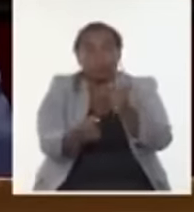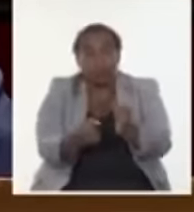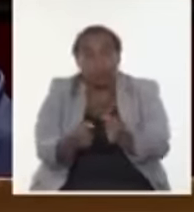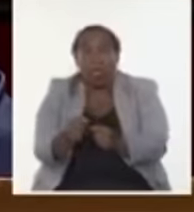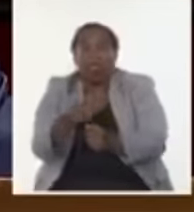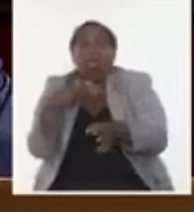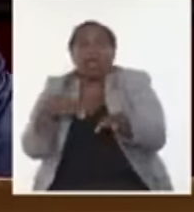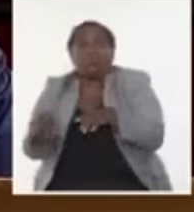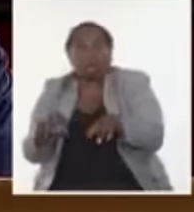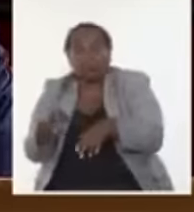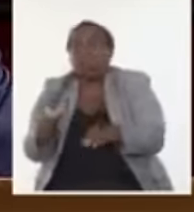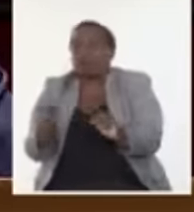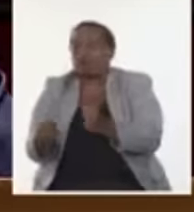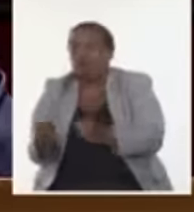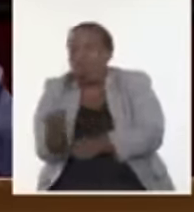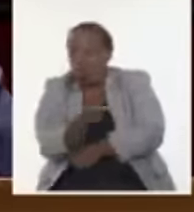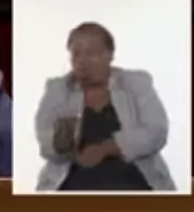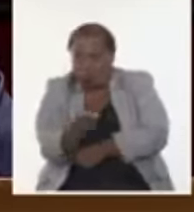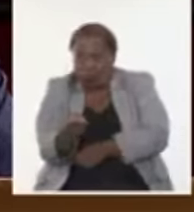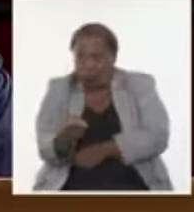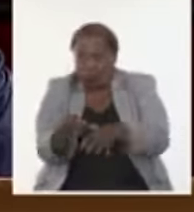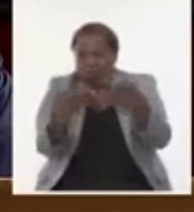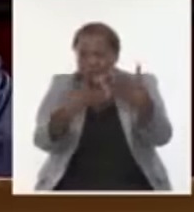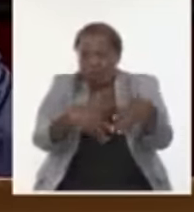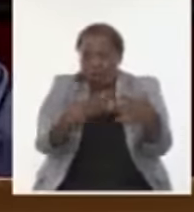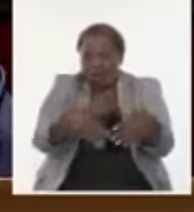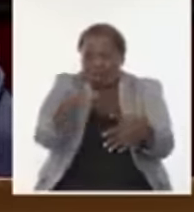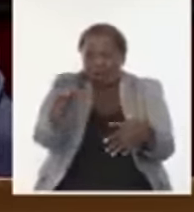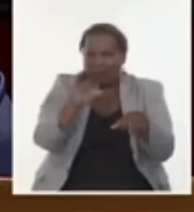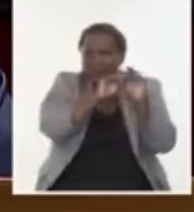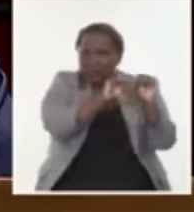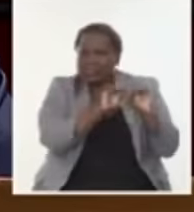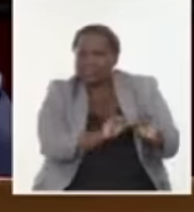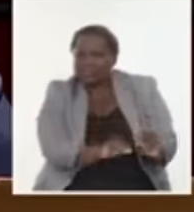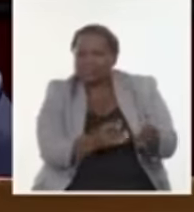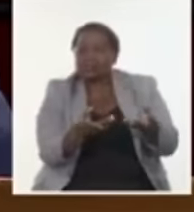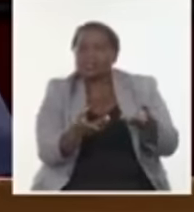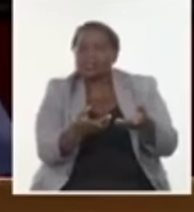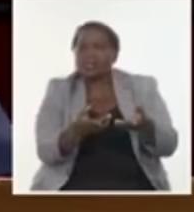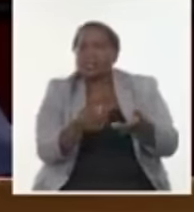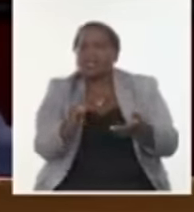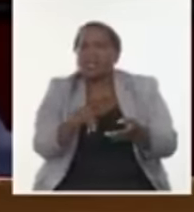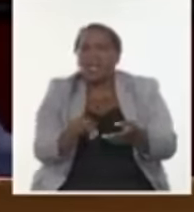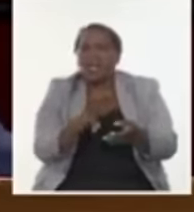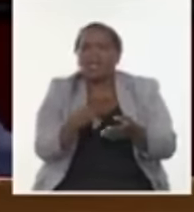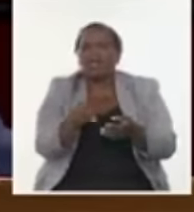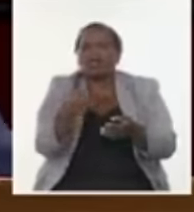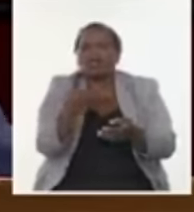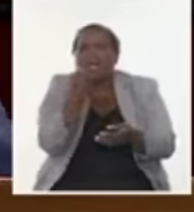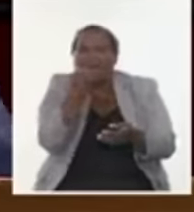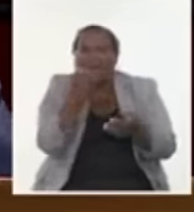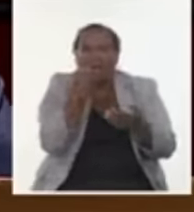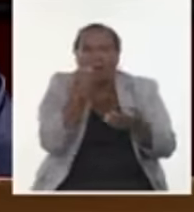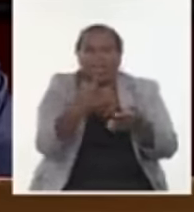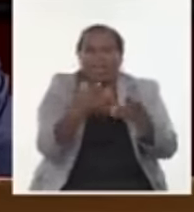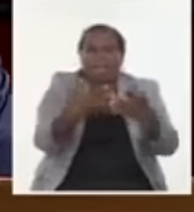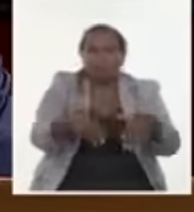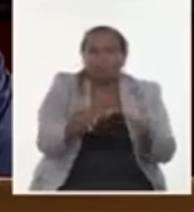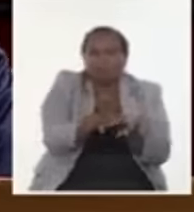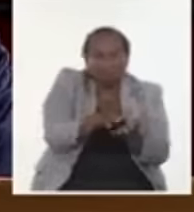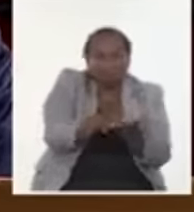debilidades en el control en la fábrica, en el control en el almacén, en el centro de elaboración, en aquellos casos donde